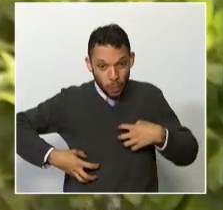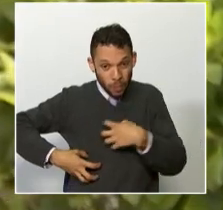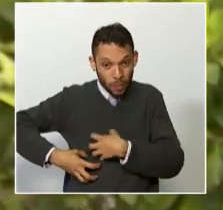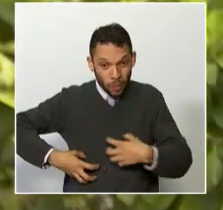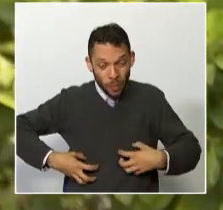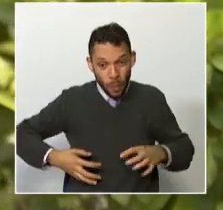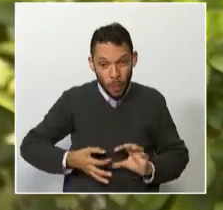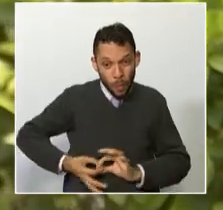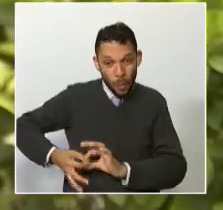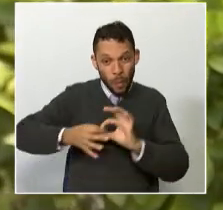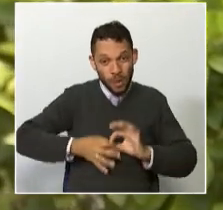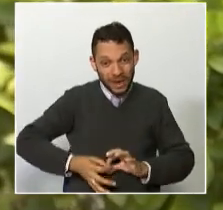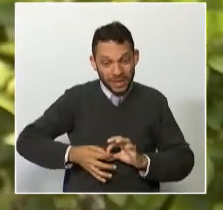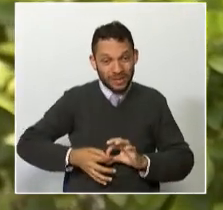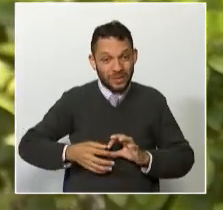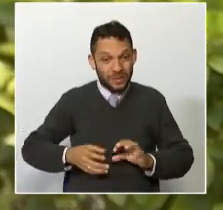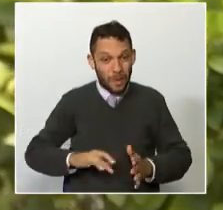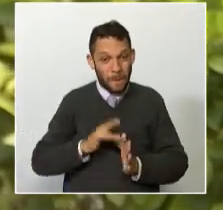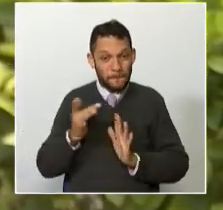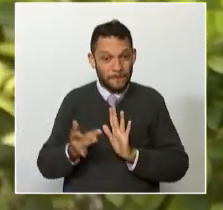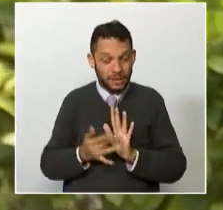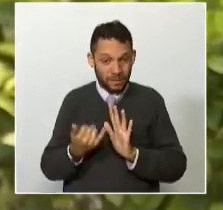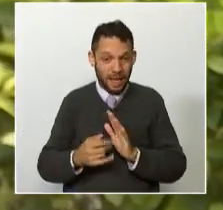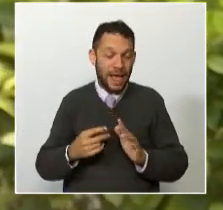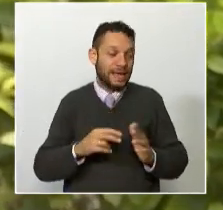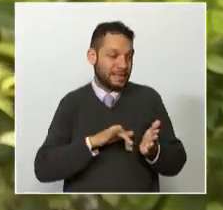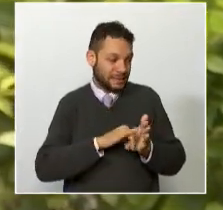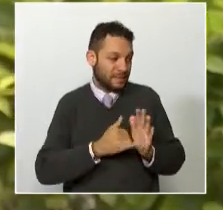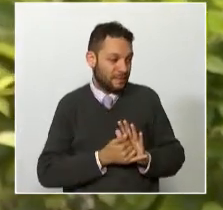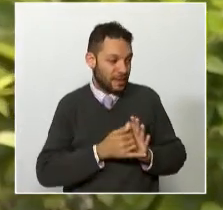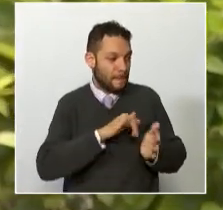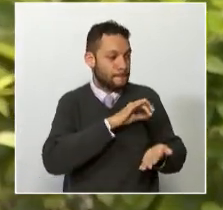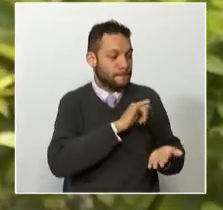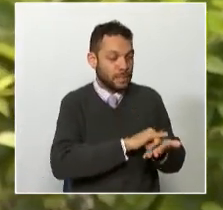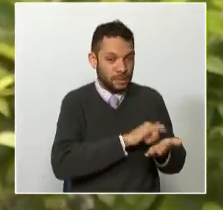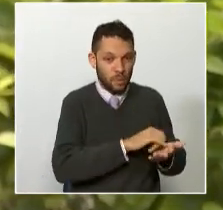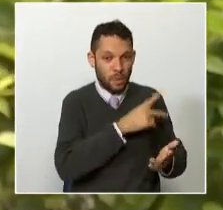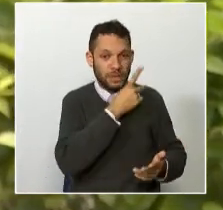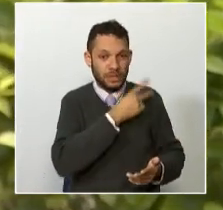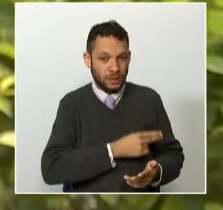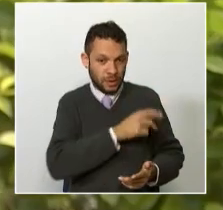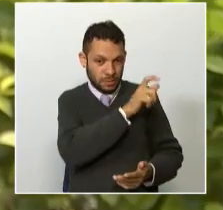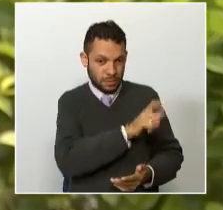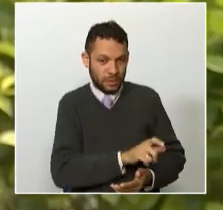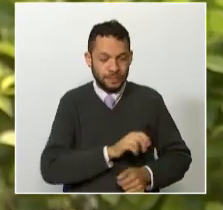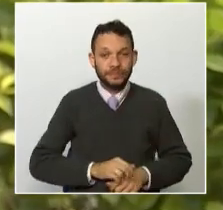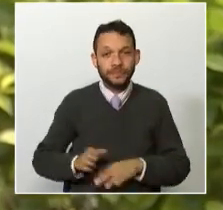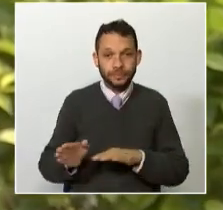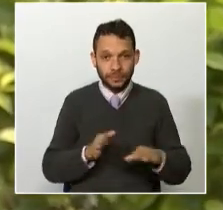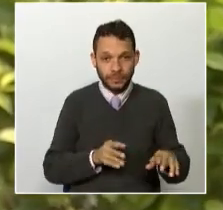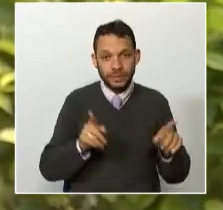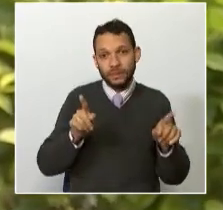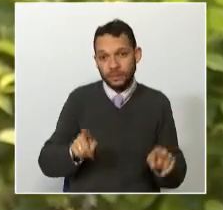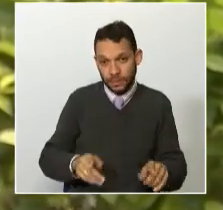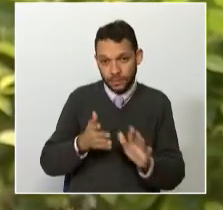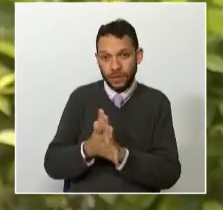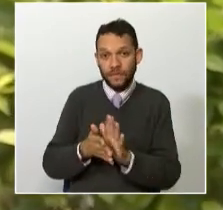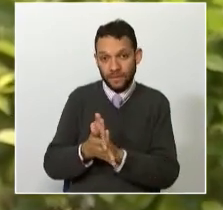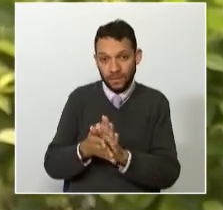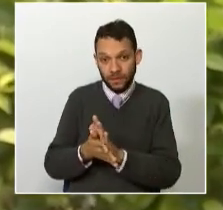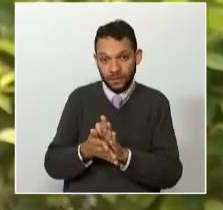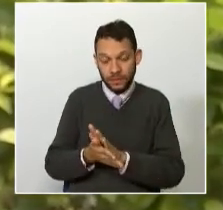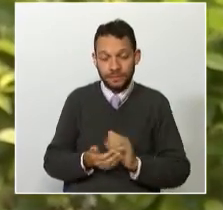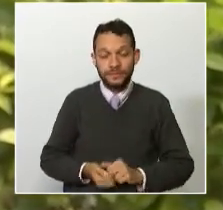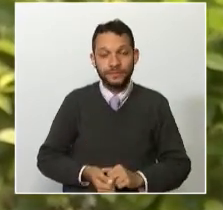paciente nos va contando toda su historia y eso es lo que va formando el diagnóstico. En odontología hemos encontrado la dificultad, por lo que usted